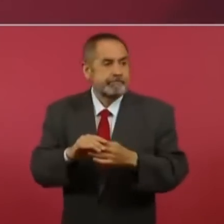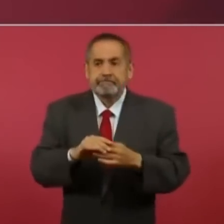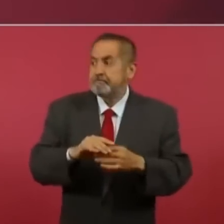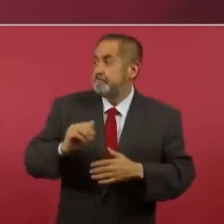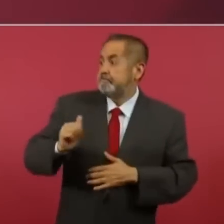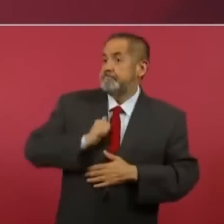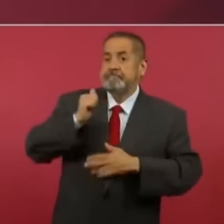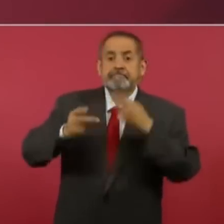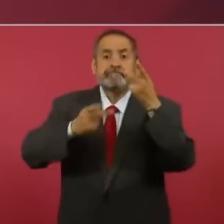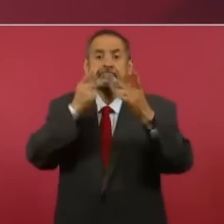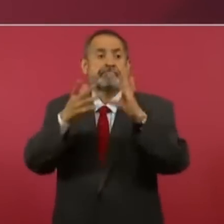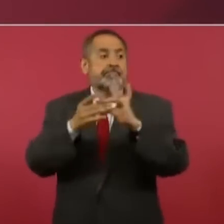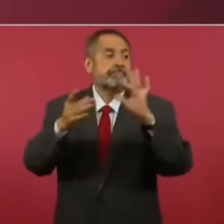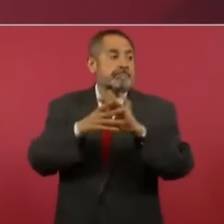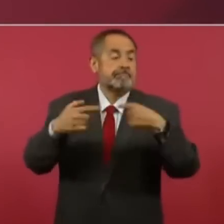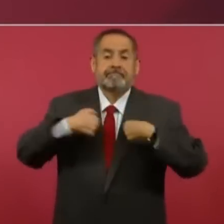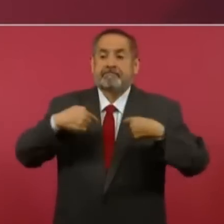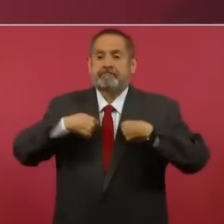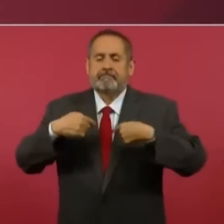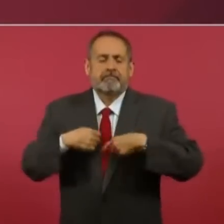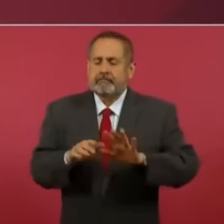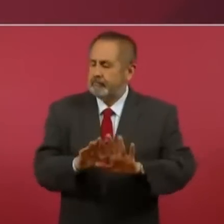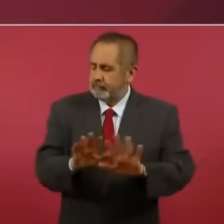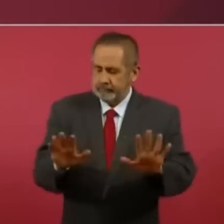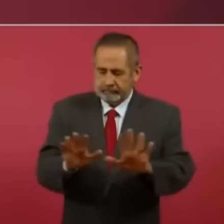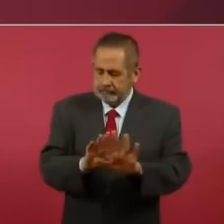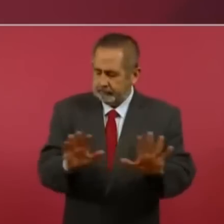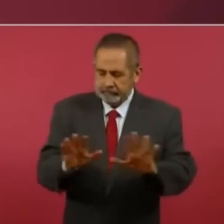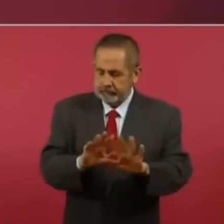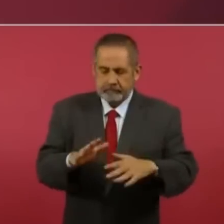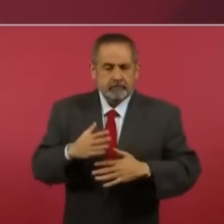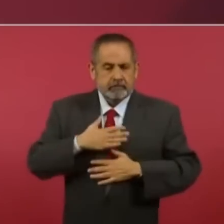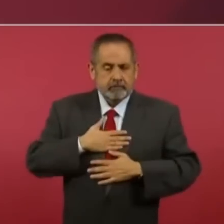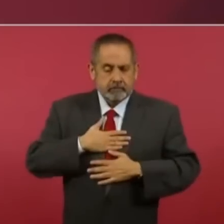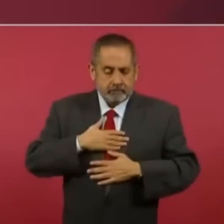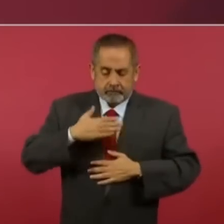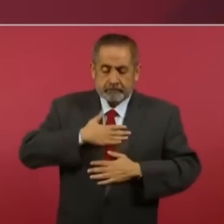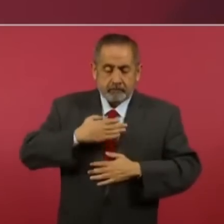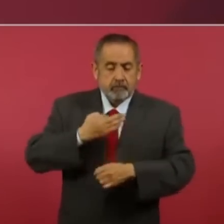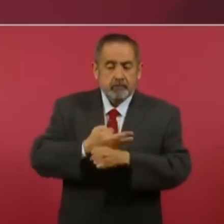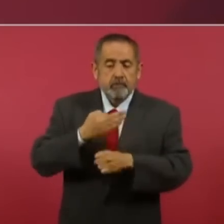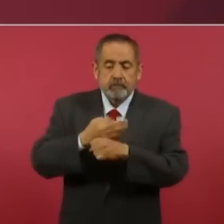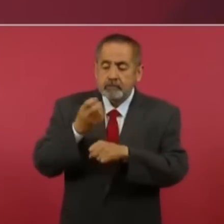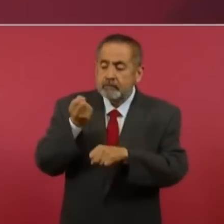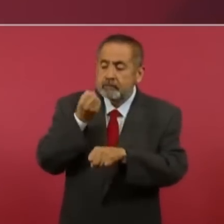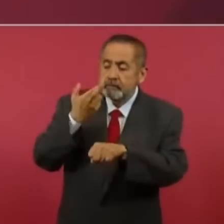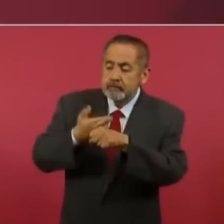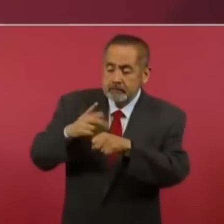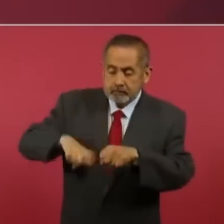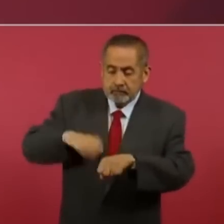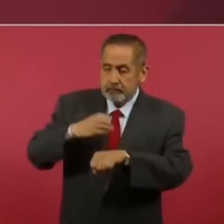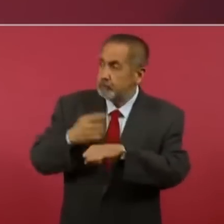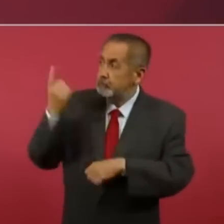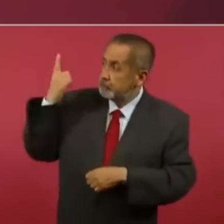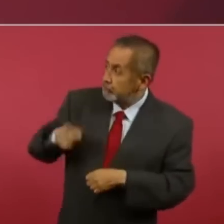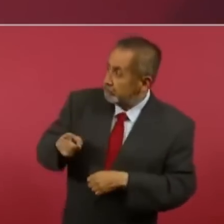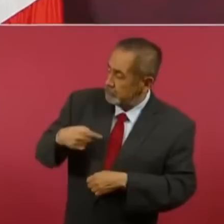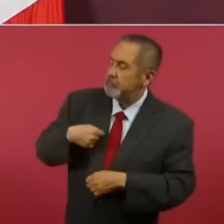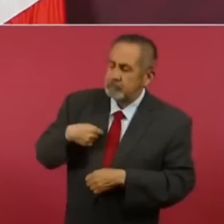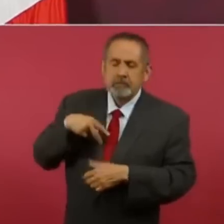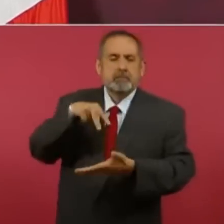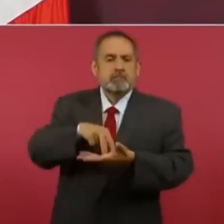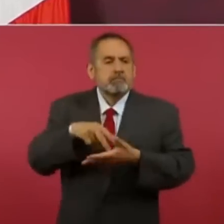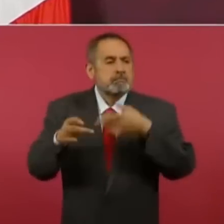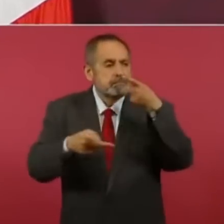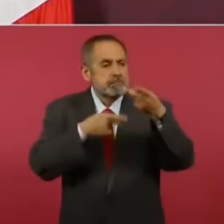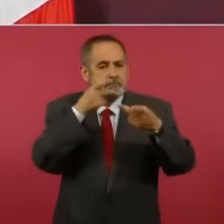este espacio que no le corresponde al secretario de Gobernación. Yo estoy cumpliendo aquí una instrucción del señor presidente,